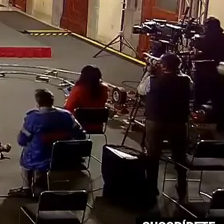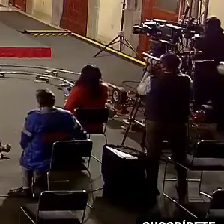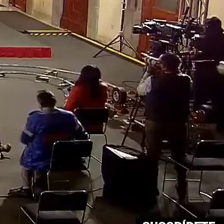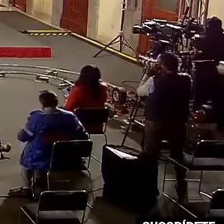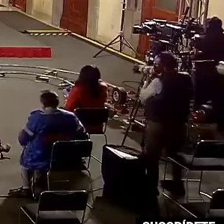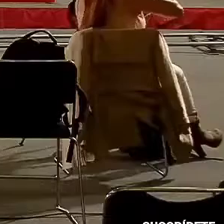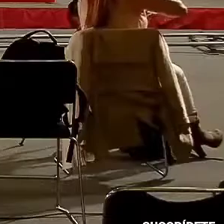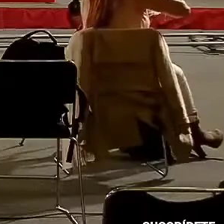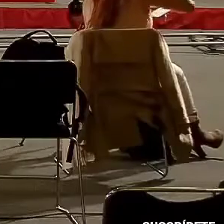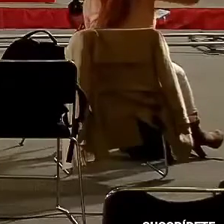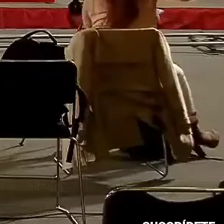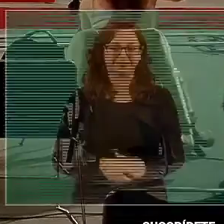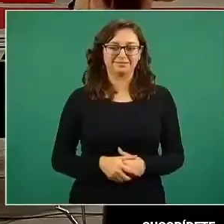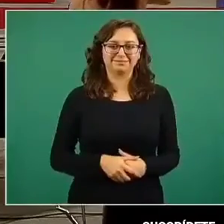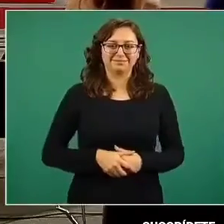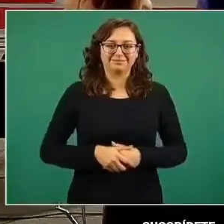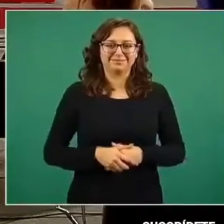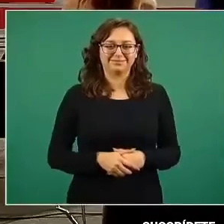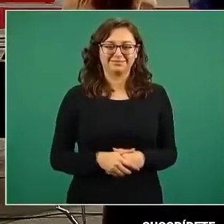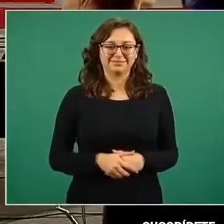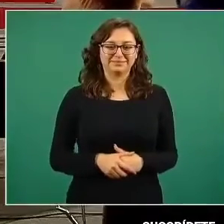Hola, muy buenas noches.